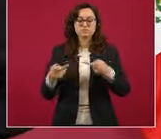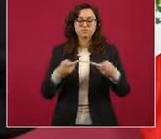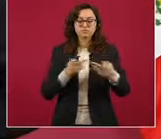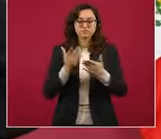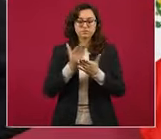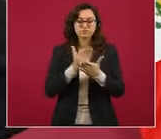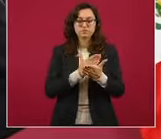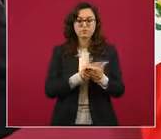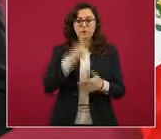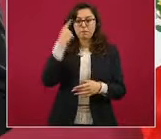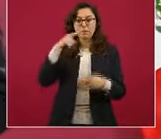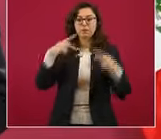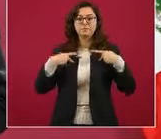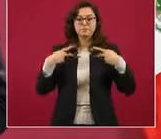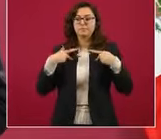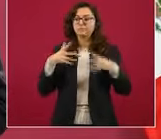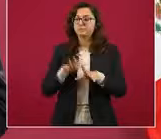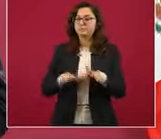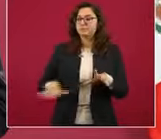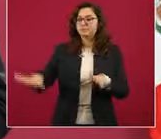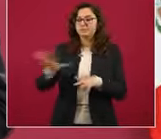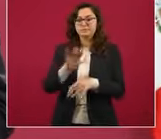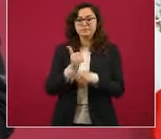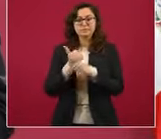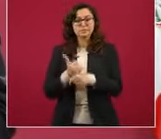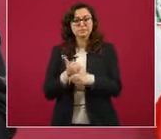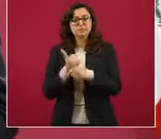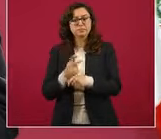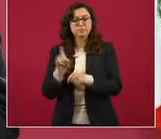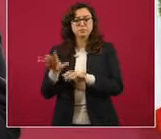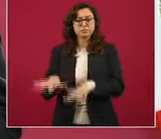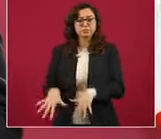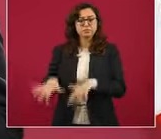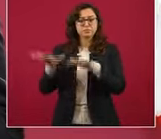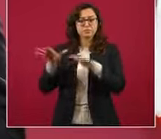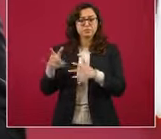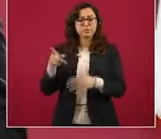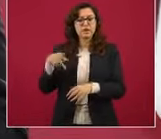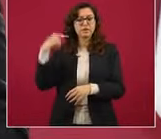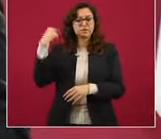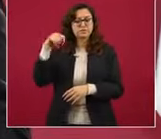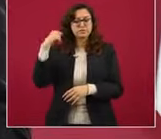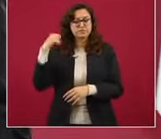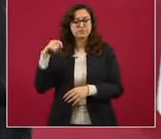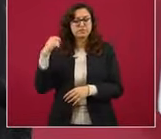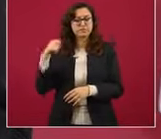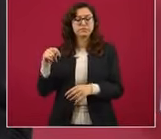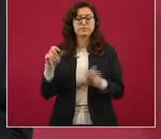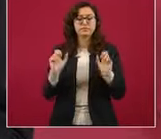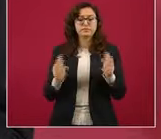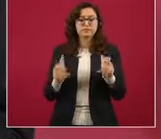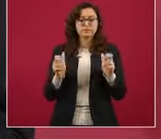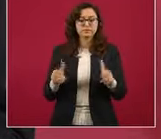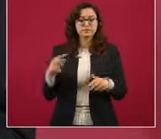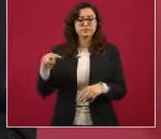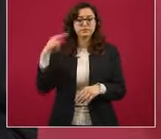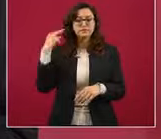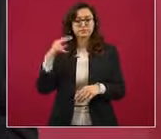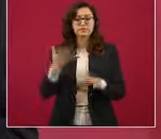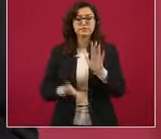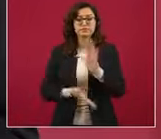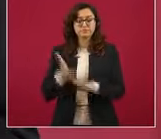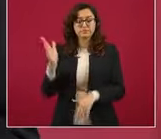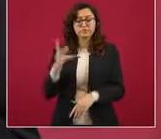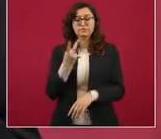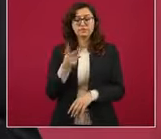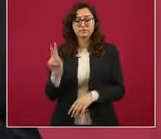damnificados por las inundaciones en Tabasco, en Chiapas, en Veracruz. Vamos a estar en Villahermosa y por la